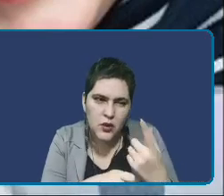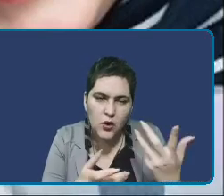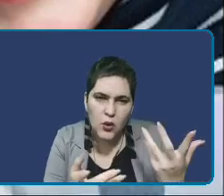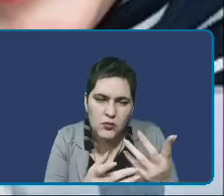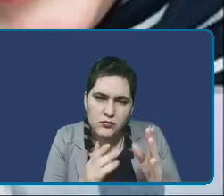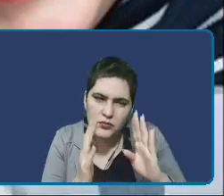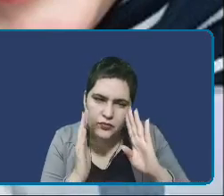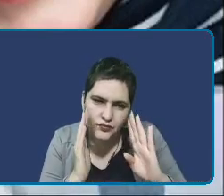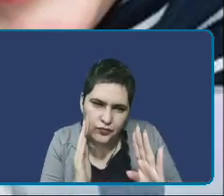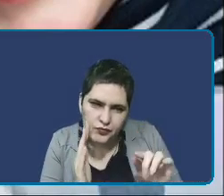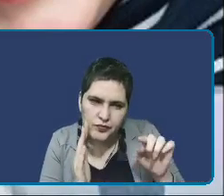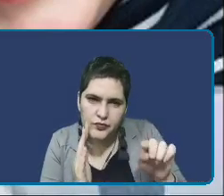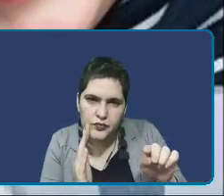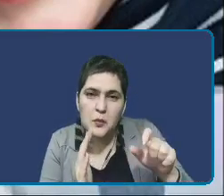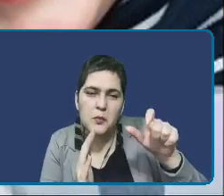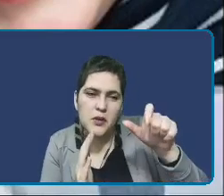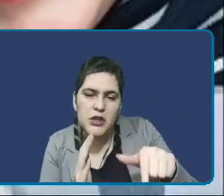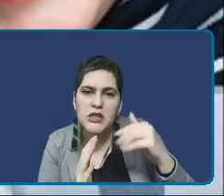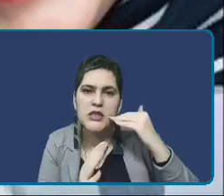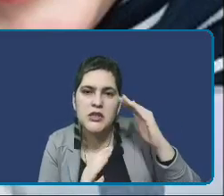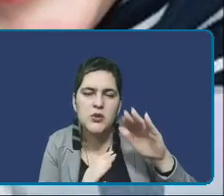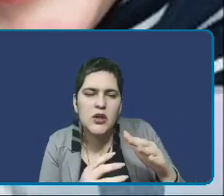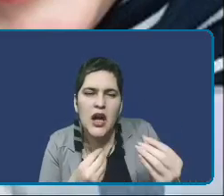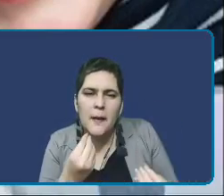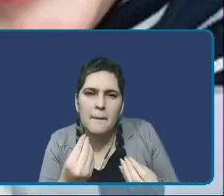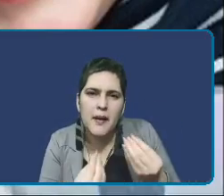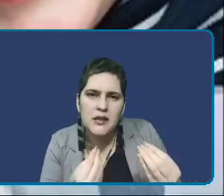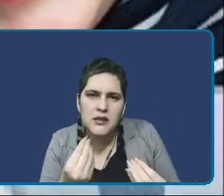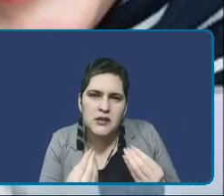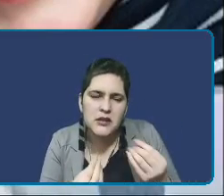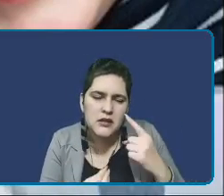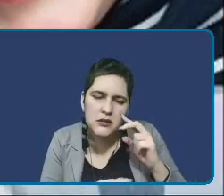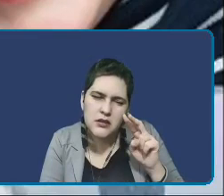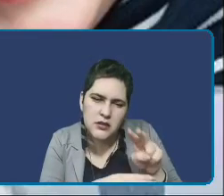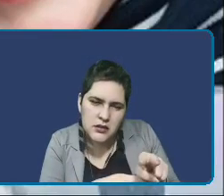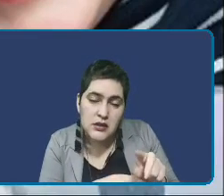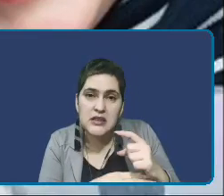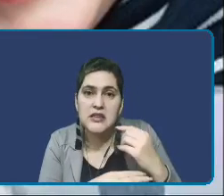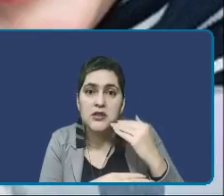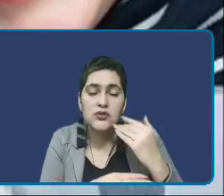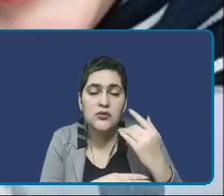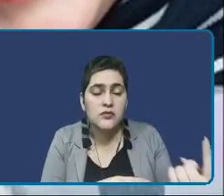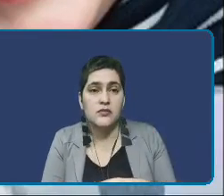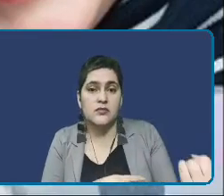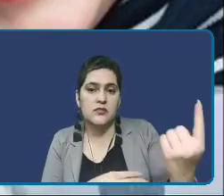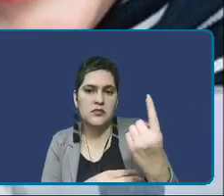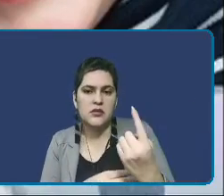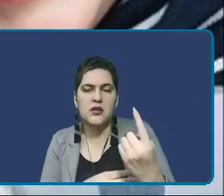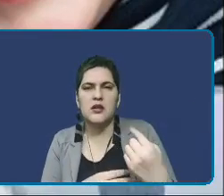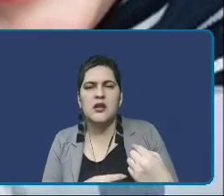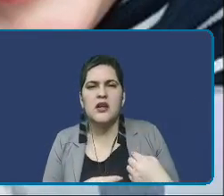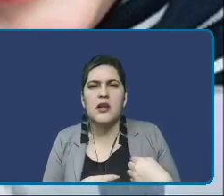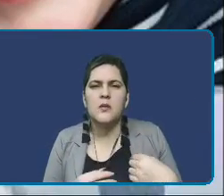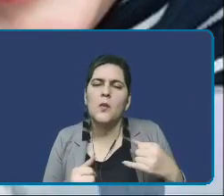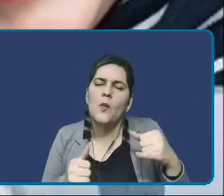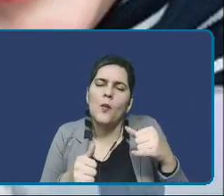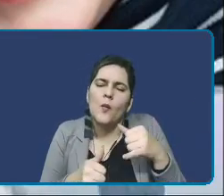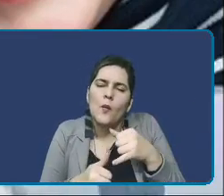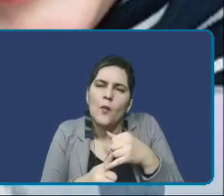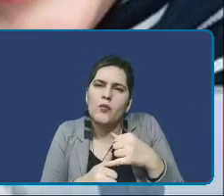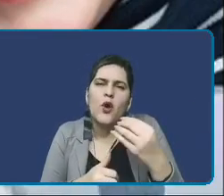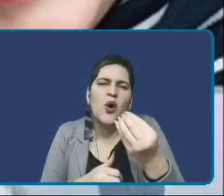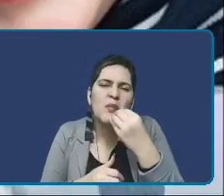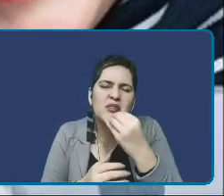qué le está pasando a mi niño cuando viene a consultar porque no está subiendo bien de peso, porque no está comiendo los